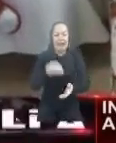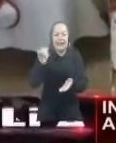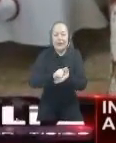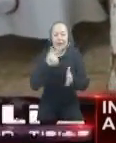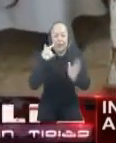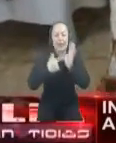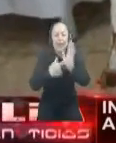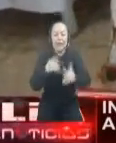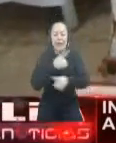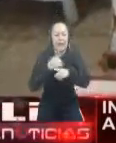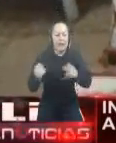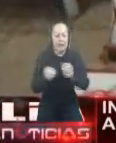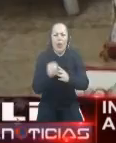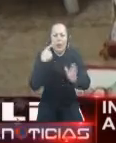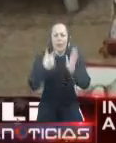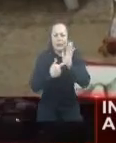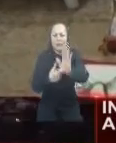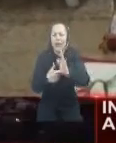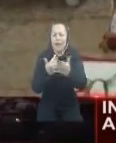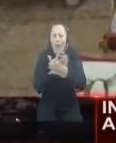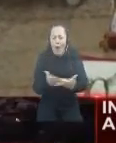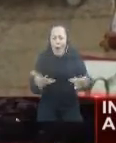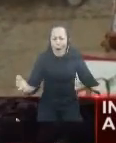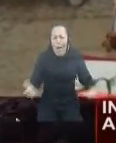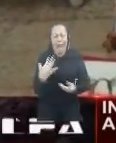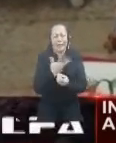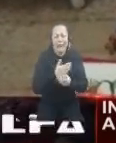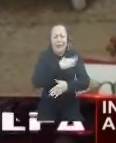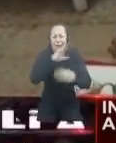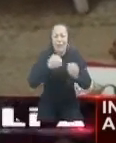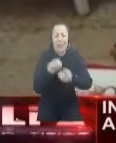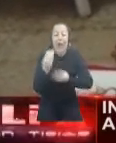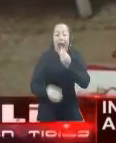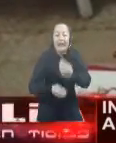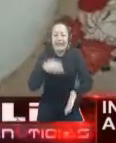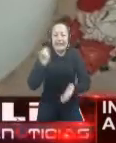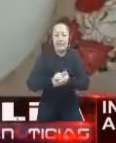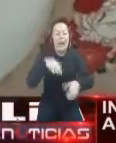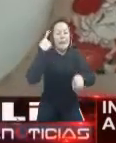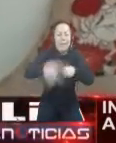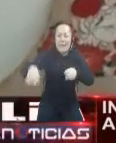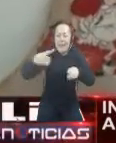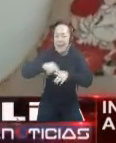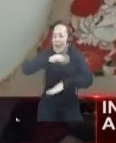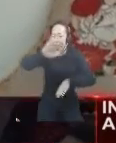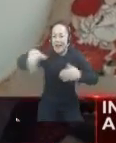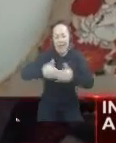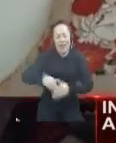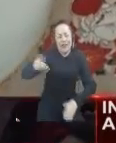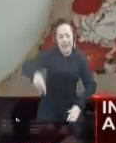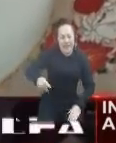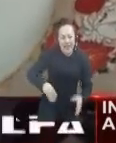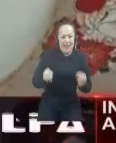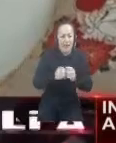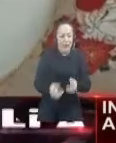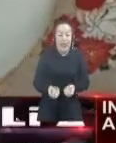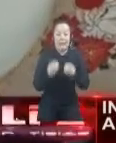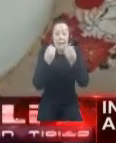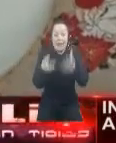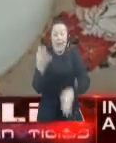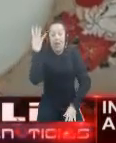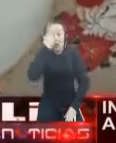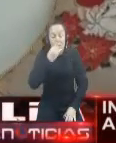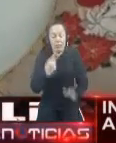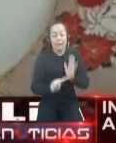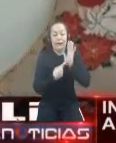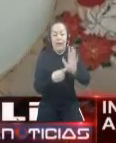presente semana una exposición artística de todas las actividades que se han realizado en los diferentes talleres de la escuela, que entrega importantes resultados